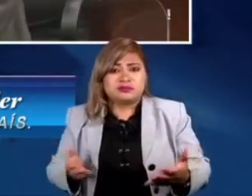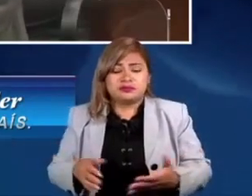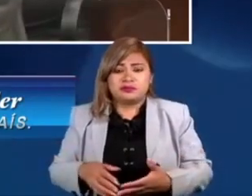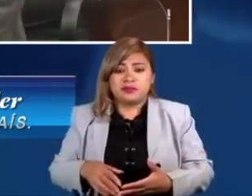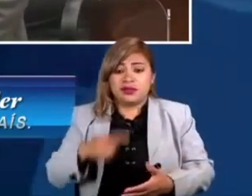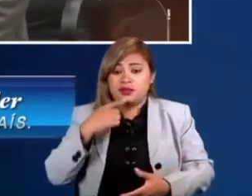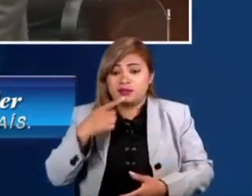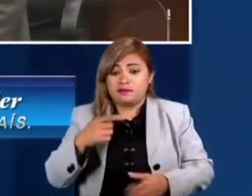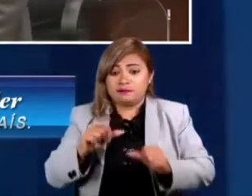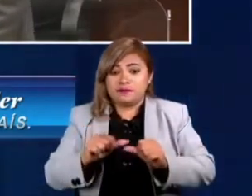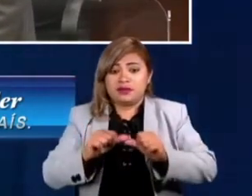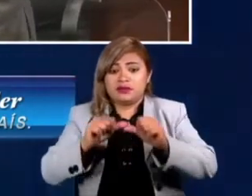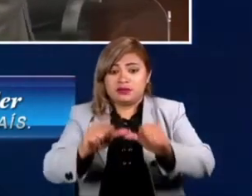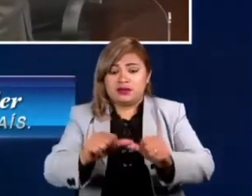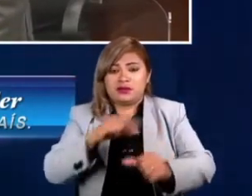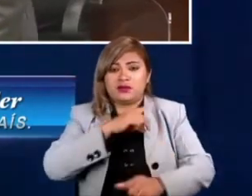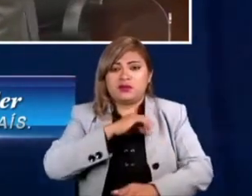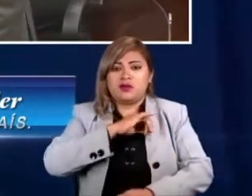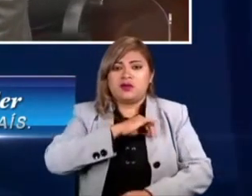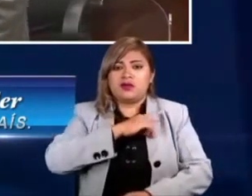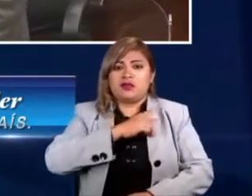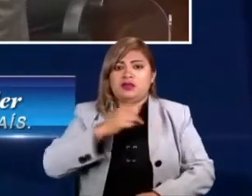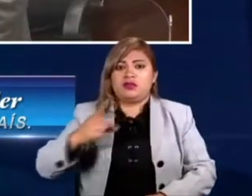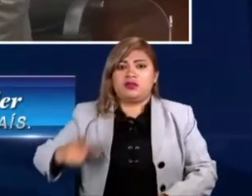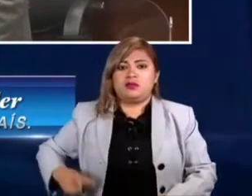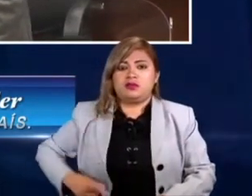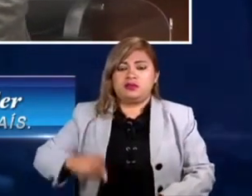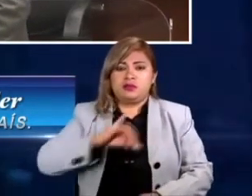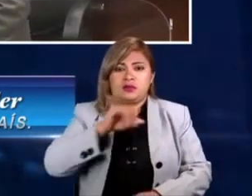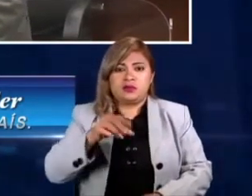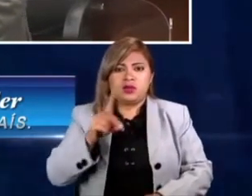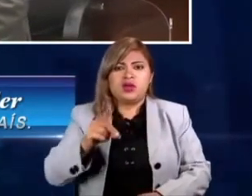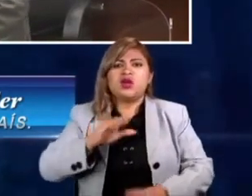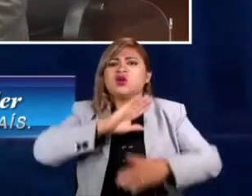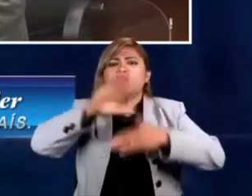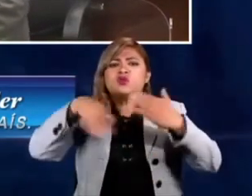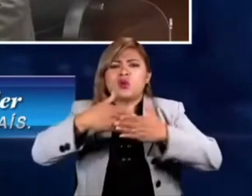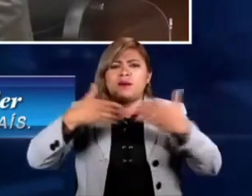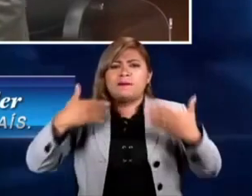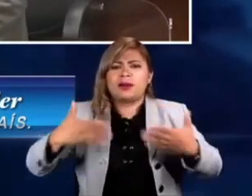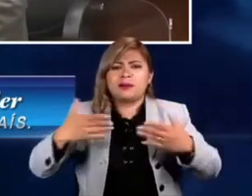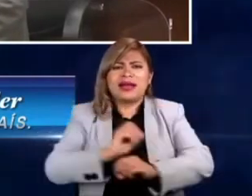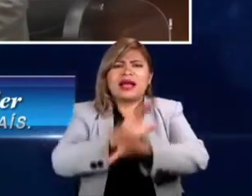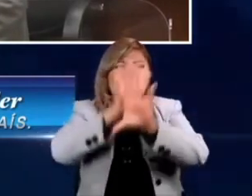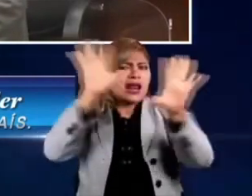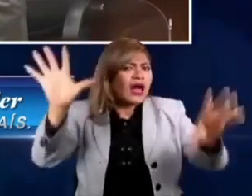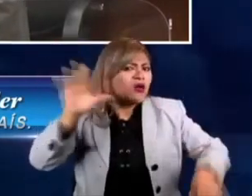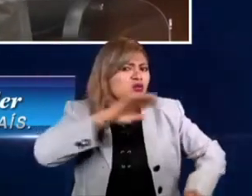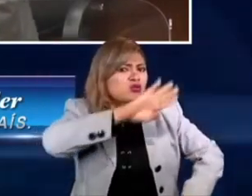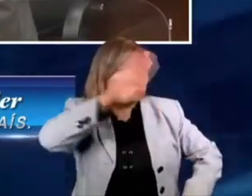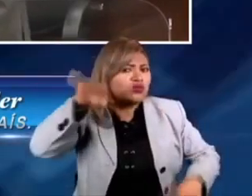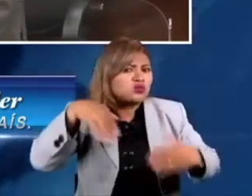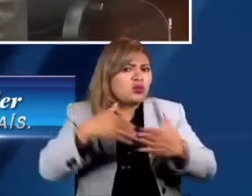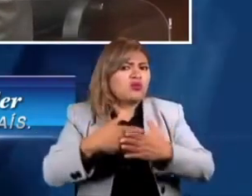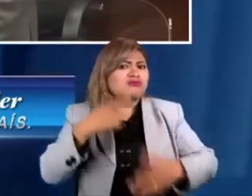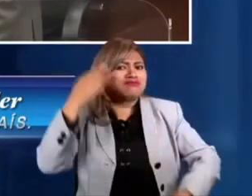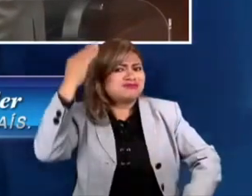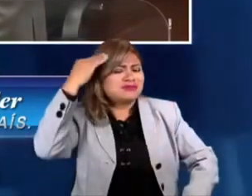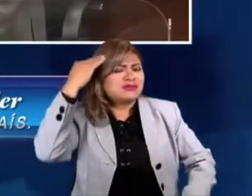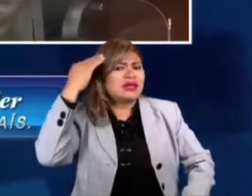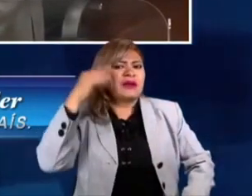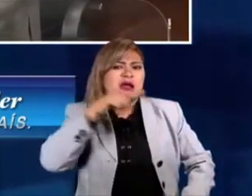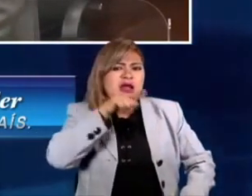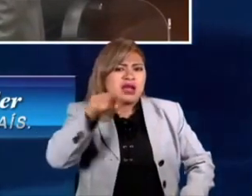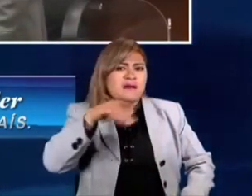quede claro al país que el ministro de Salud de Panamá no se atreve a responder la pregunta. No tiene resolución